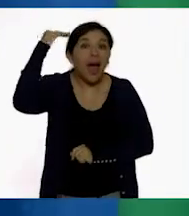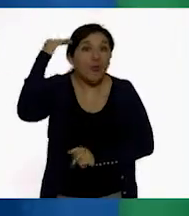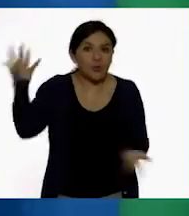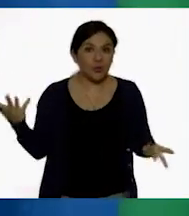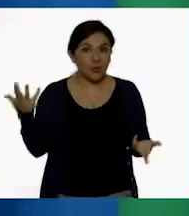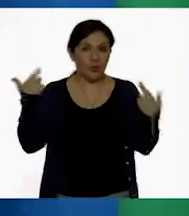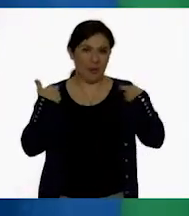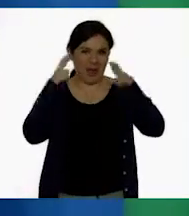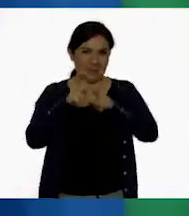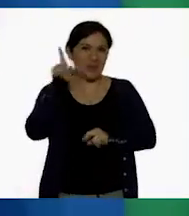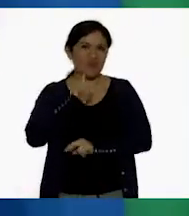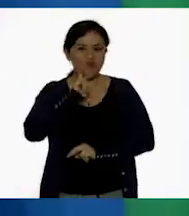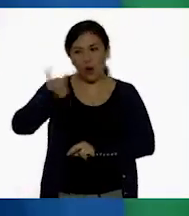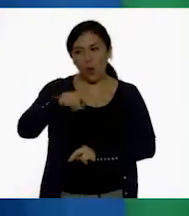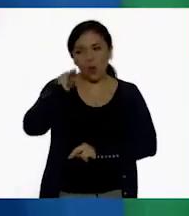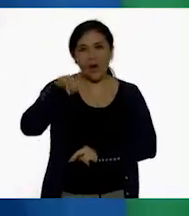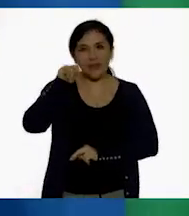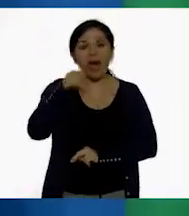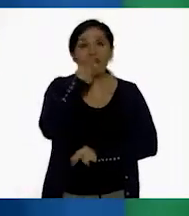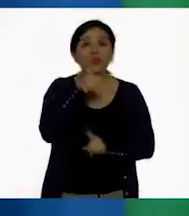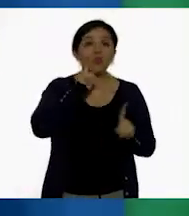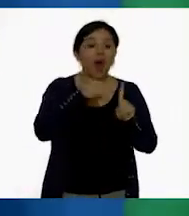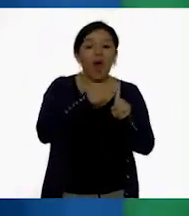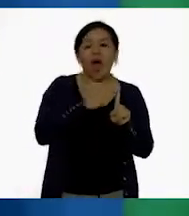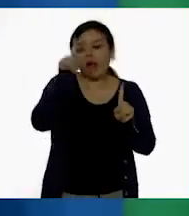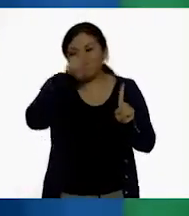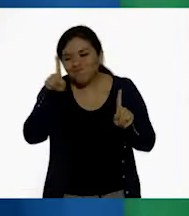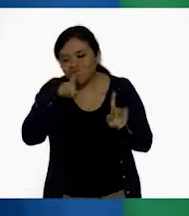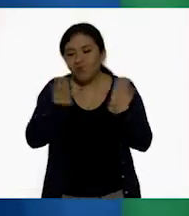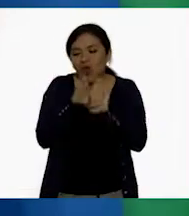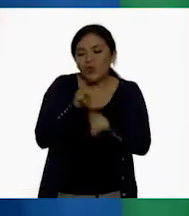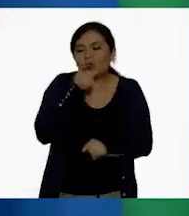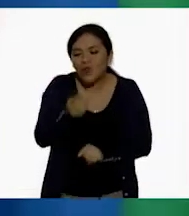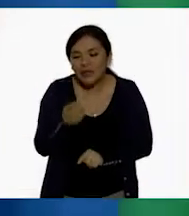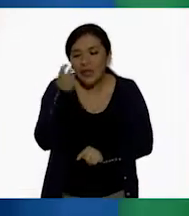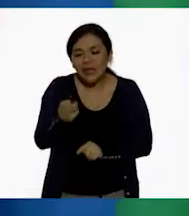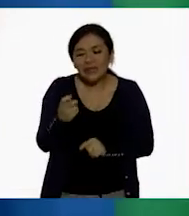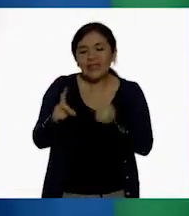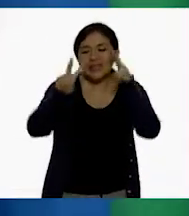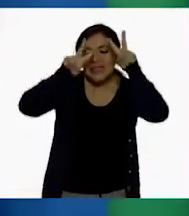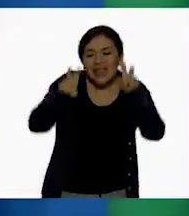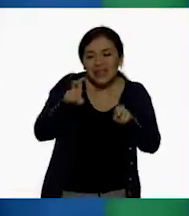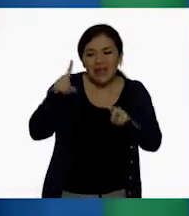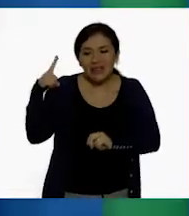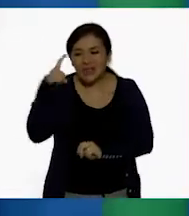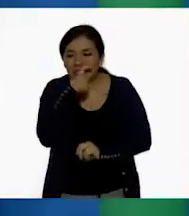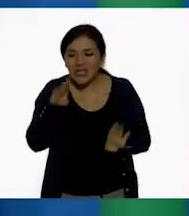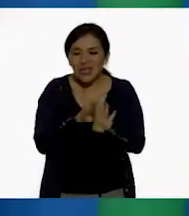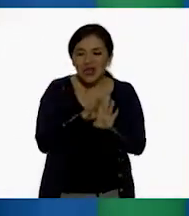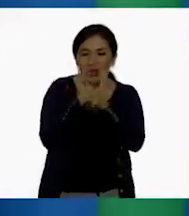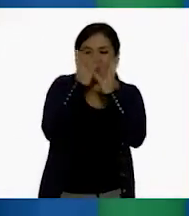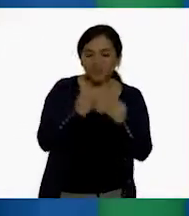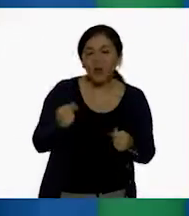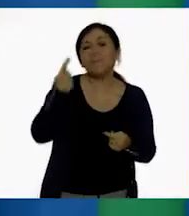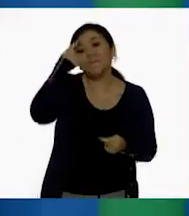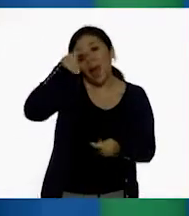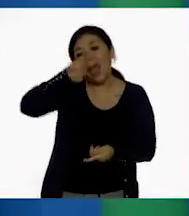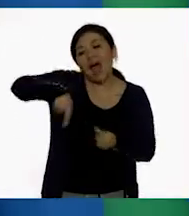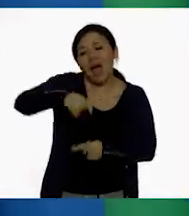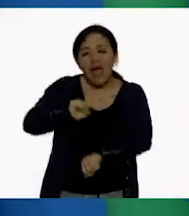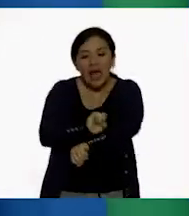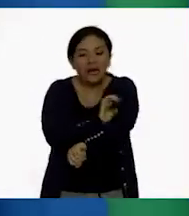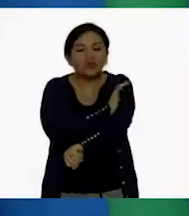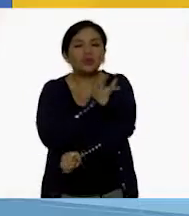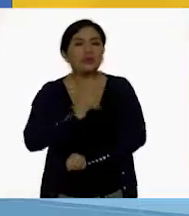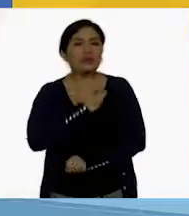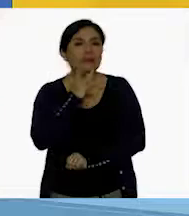fue la maestra Juanita, quien los ayudó a resolver una situación que se veía bastante complicada por las emociones que se